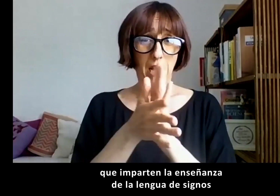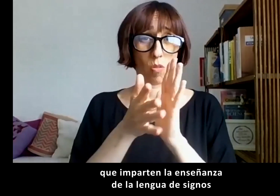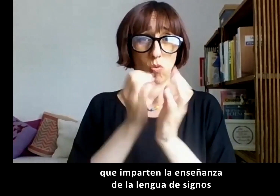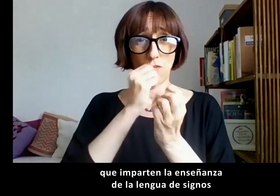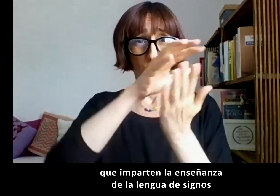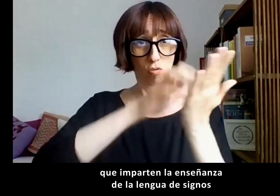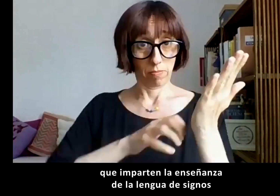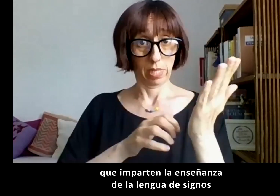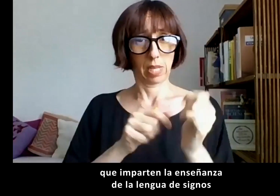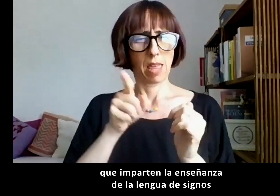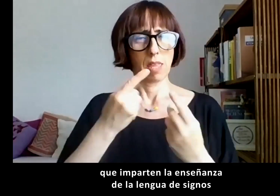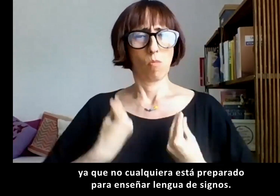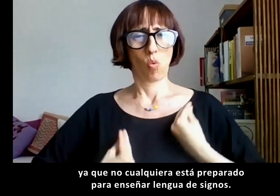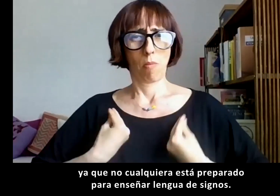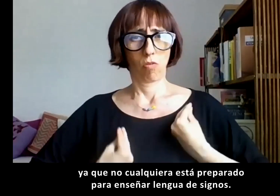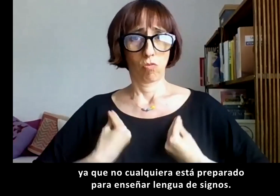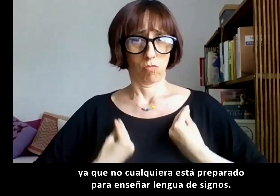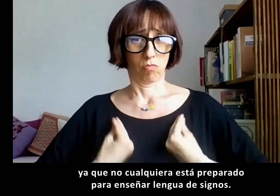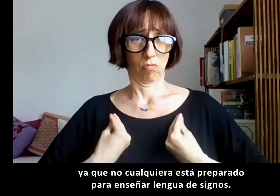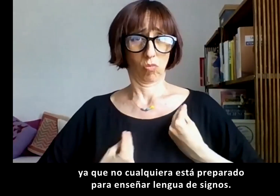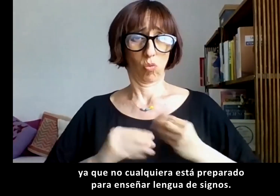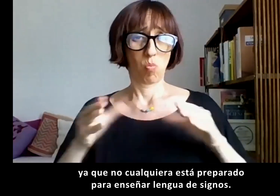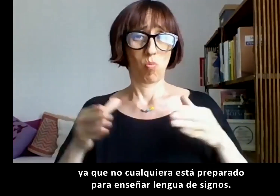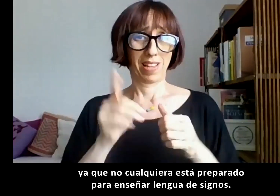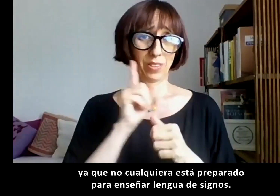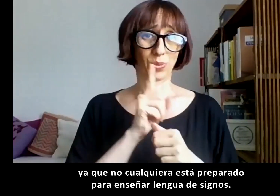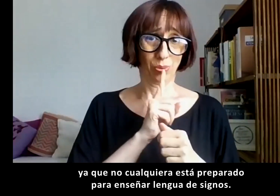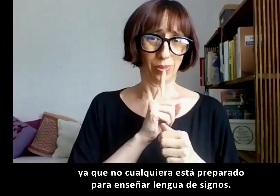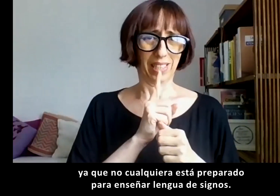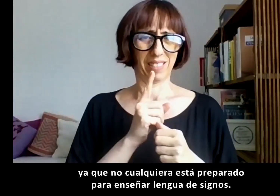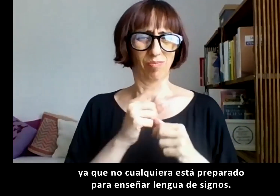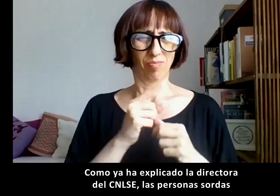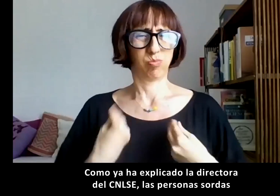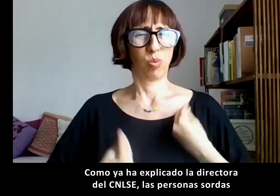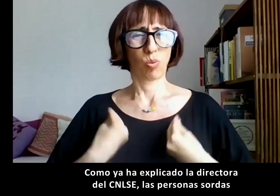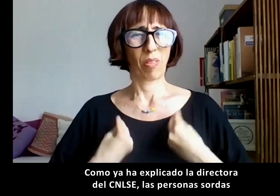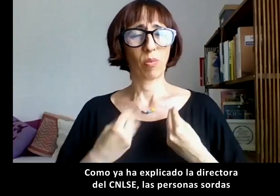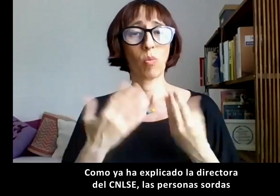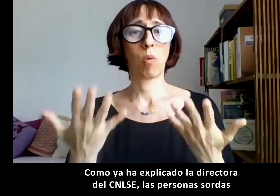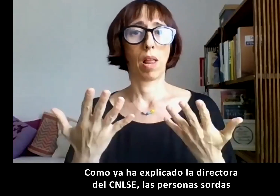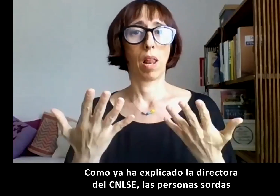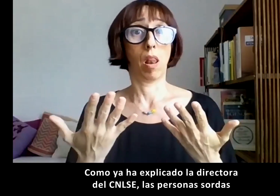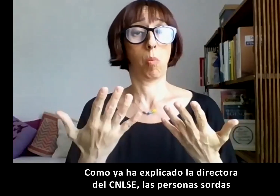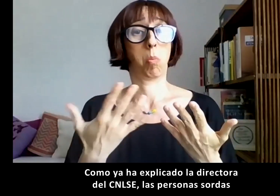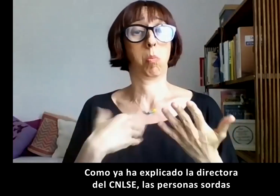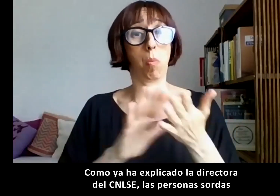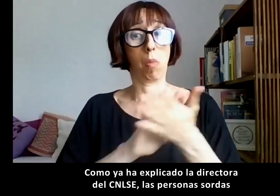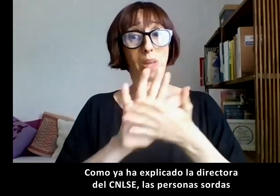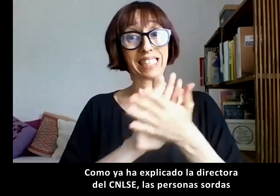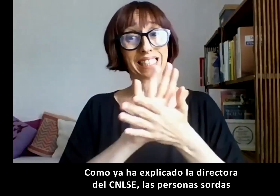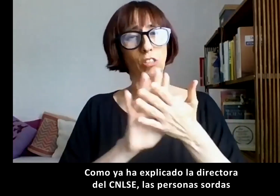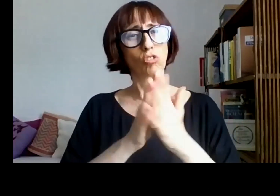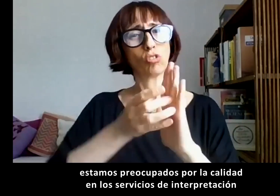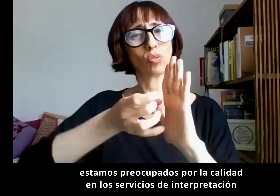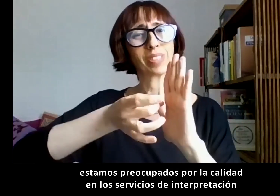de la lengua de signos, ya que no cualquiera está preparado para enseñar lengua de signos. Como ya ha explicado la directora del CNELSE, las personas